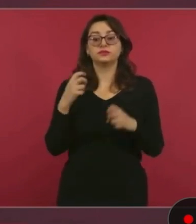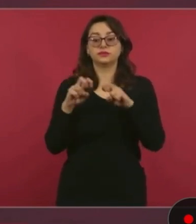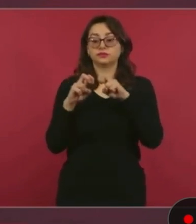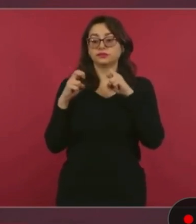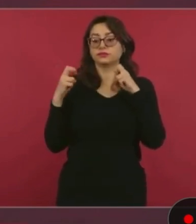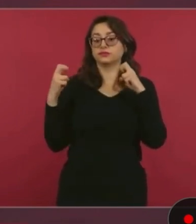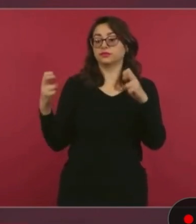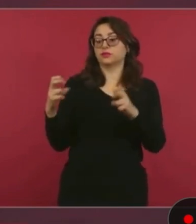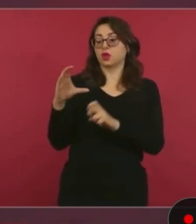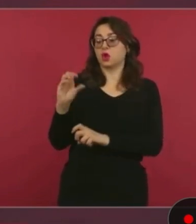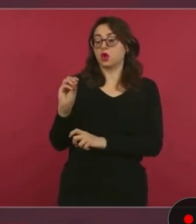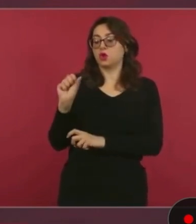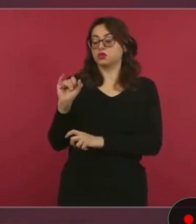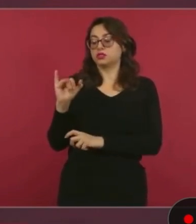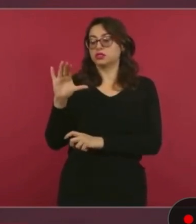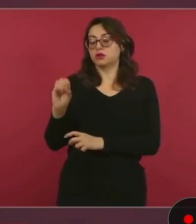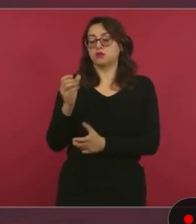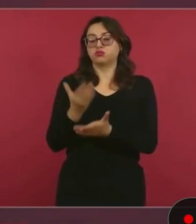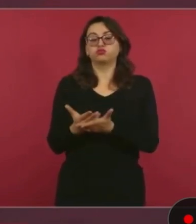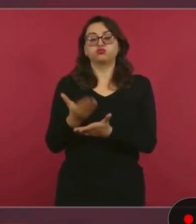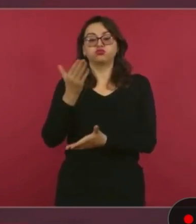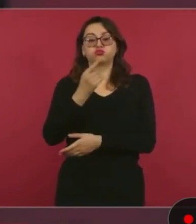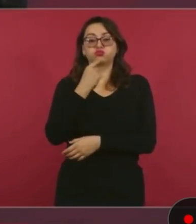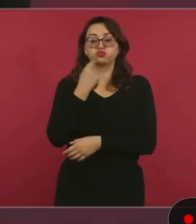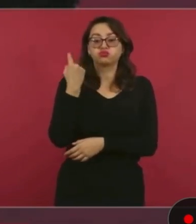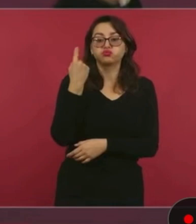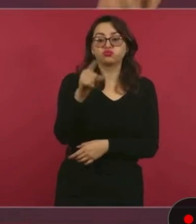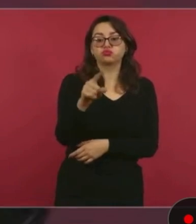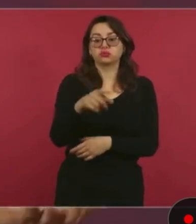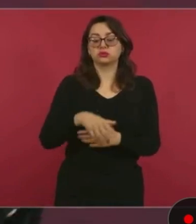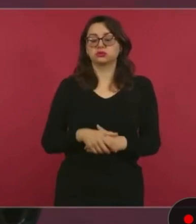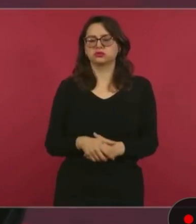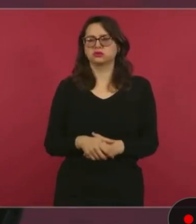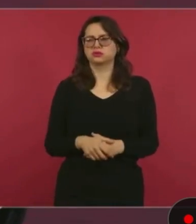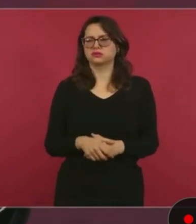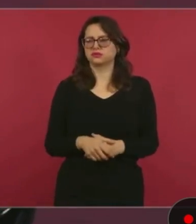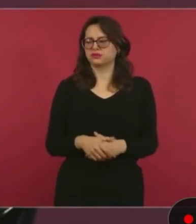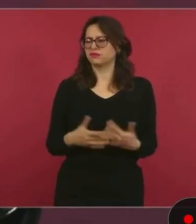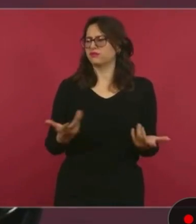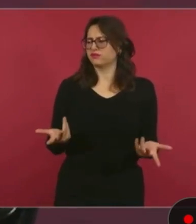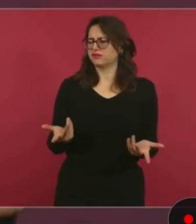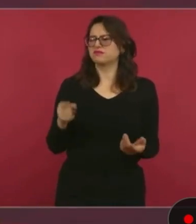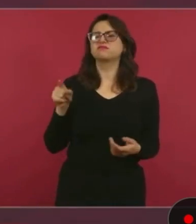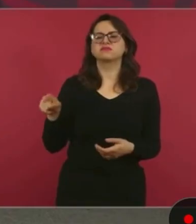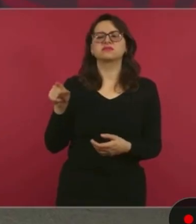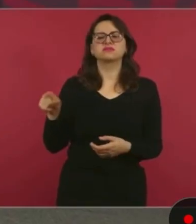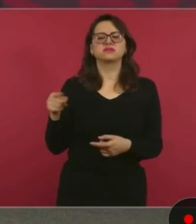¿Quién es el ministro Cosío? Pues un protector